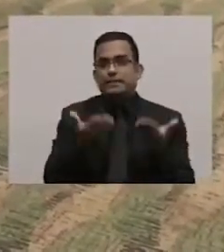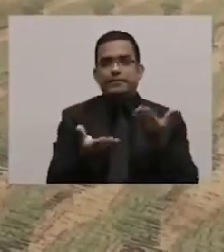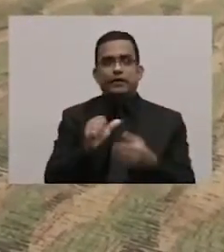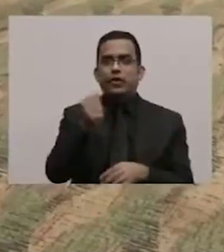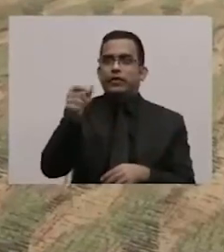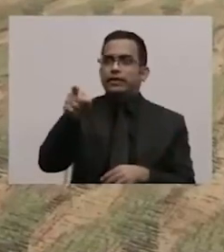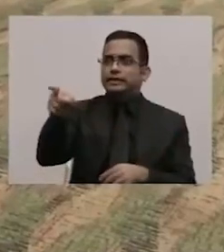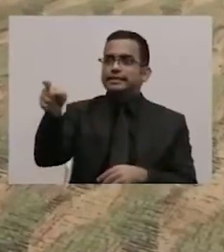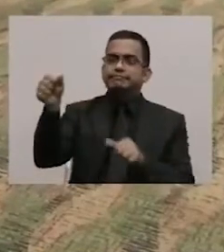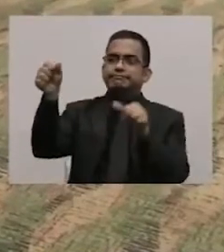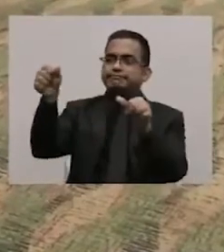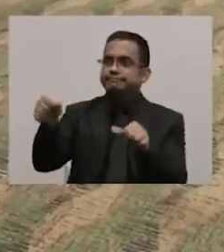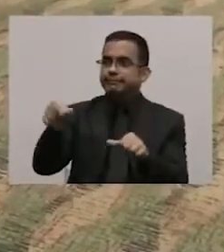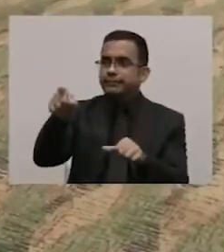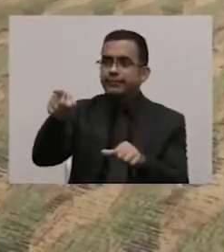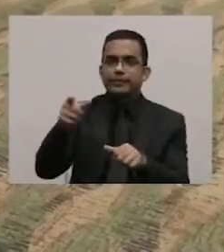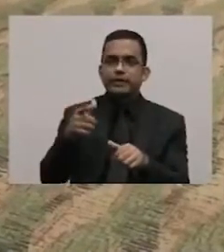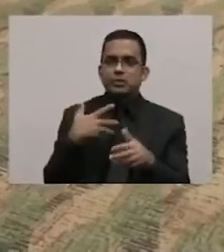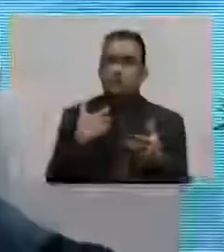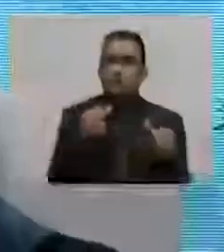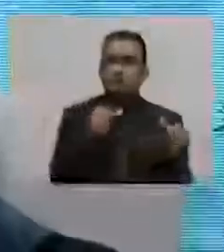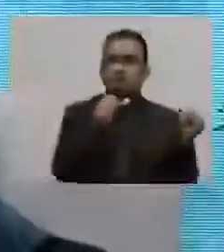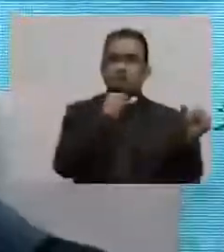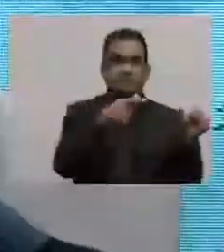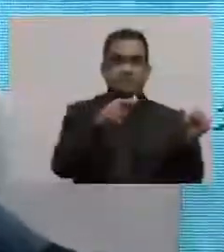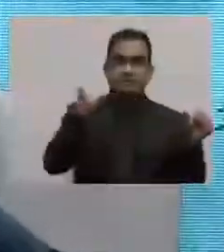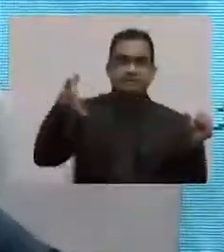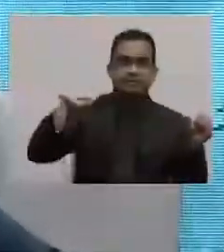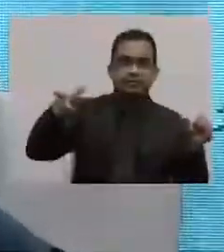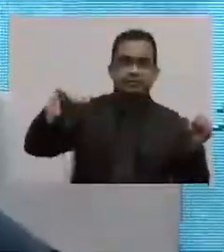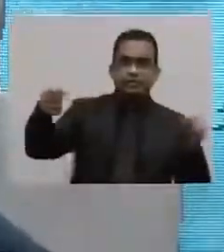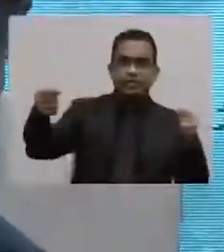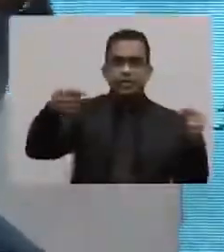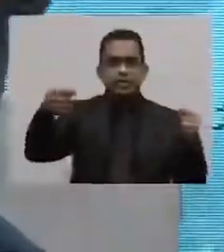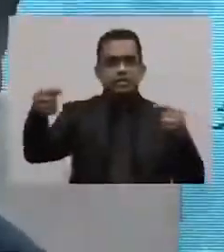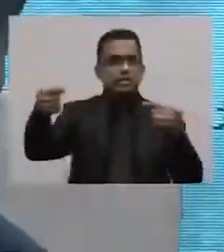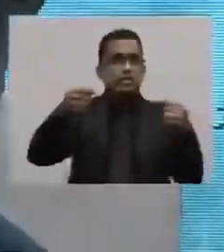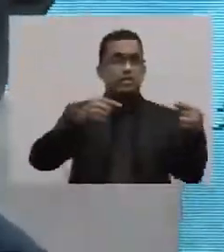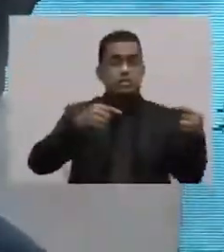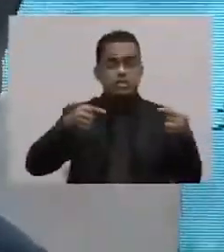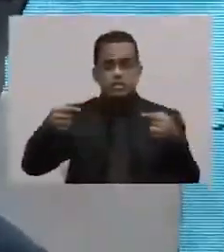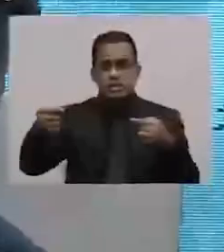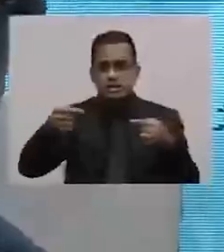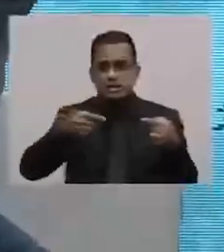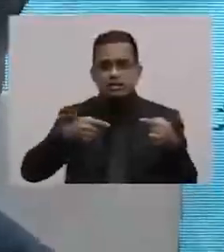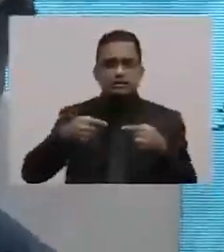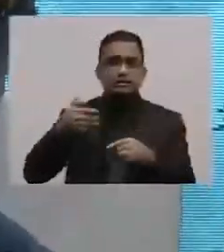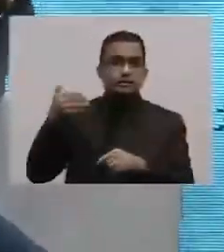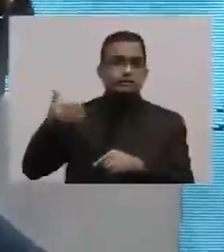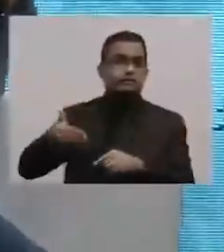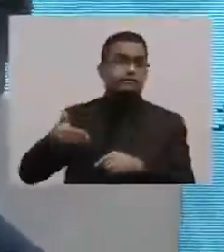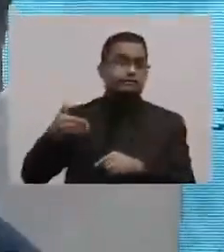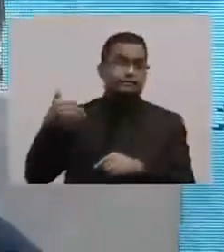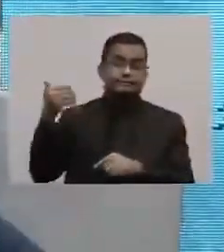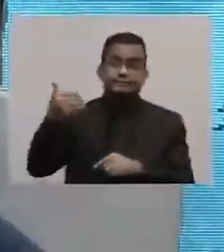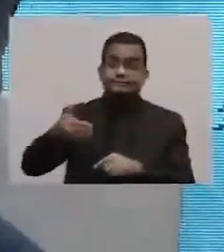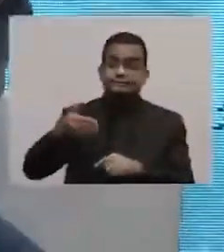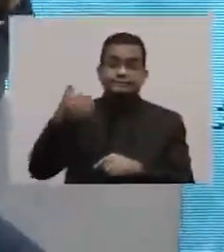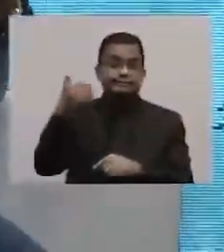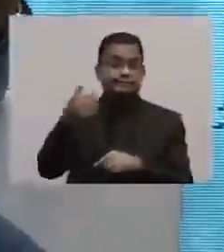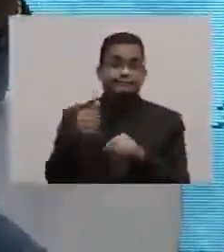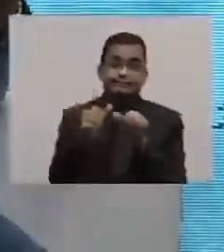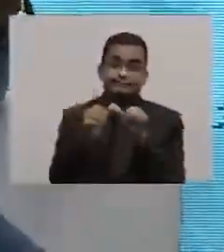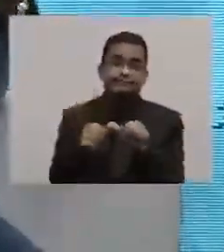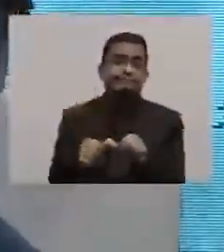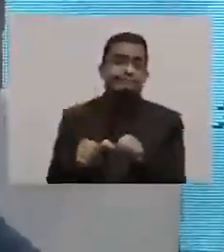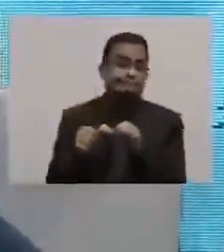sitio, quieren ponerlo, que ya salió en tal sitio. Eso es una lucha permanente. Pero en